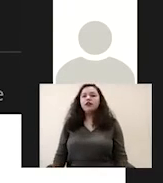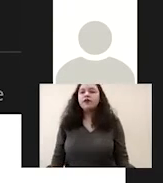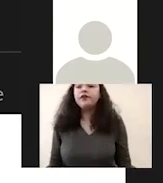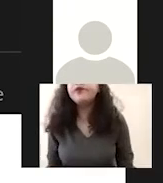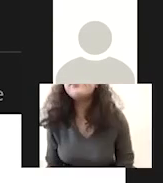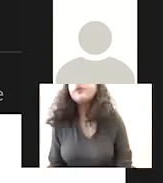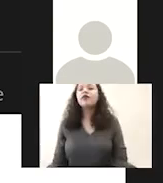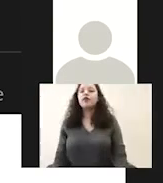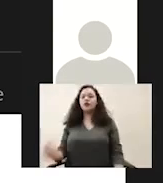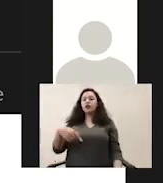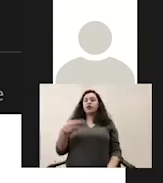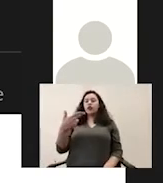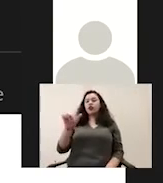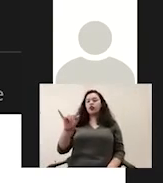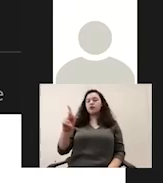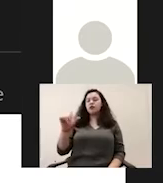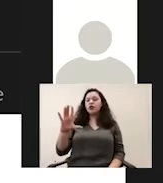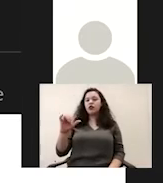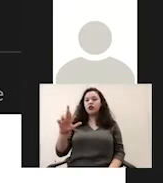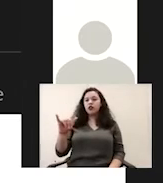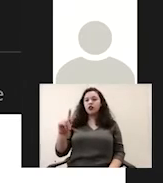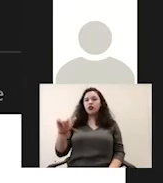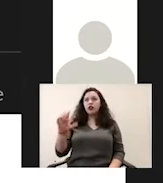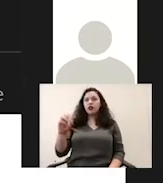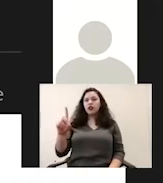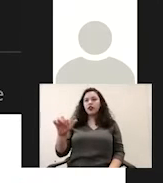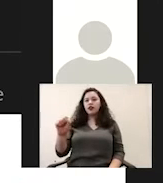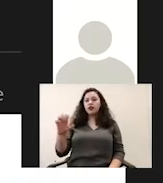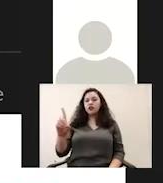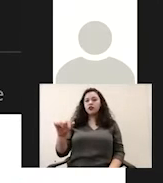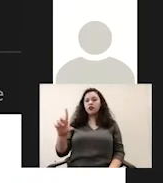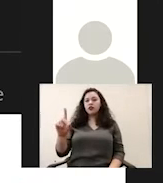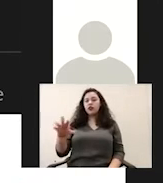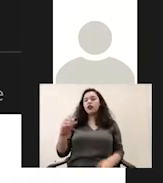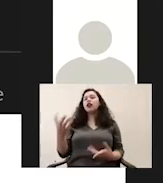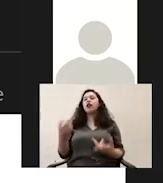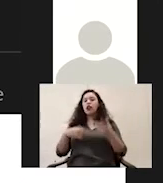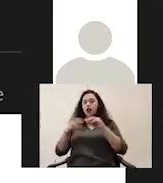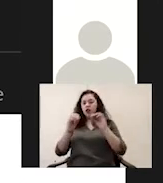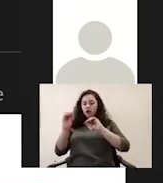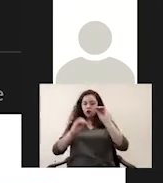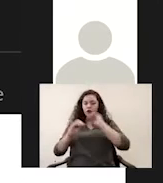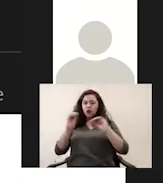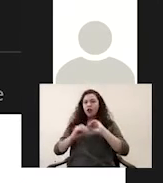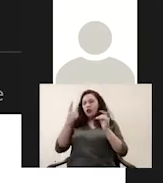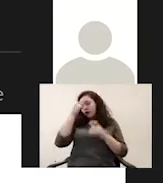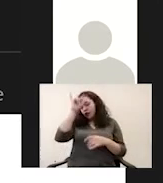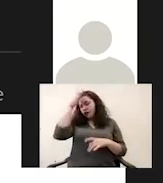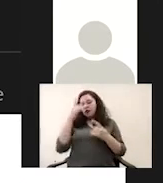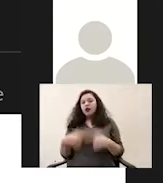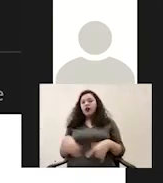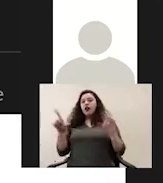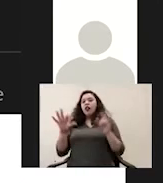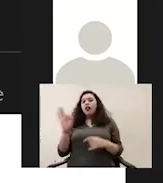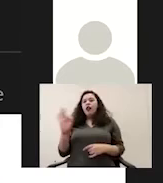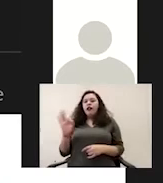utilizan hipoclorito de sodio, lo van a poder diluir a las concentraciones que aparecen en la pantalla, y si utilizan a lo mejor cuaternarios de